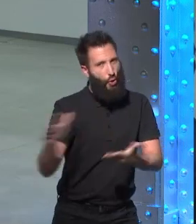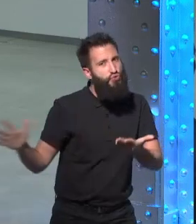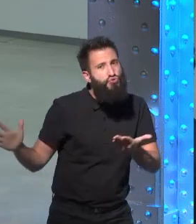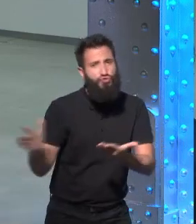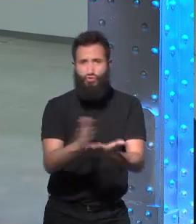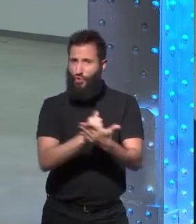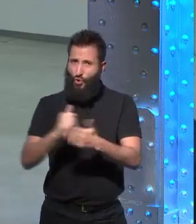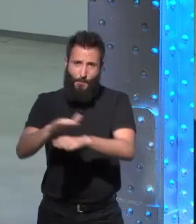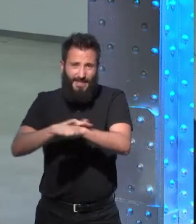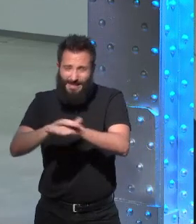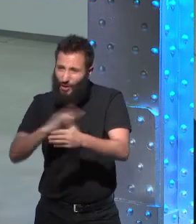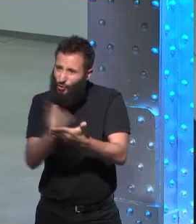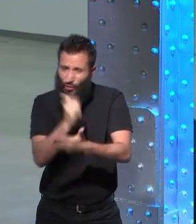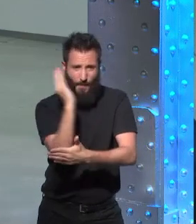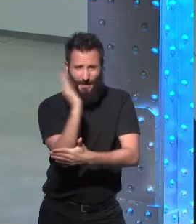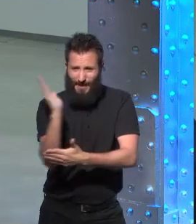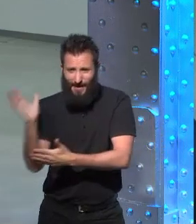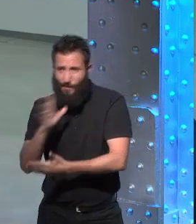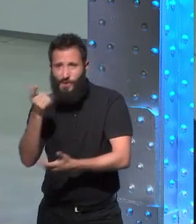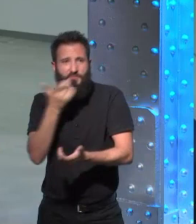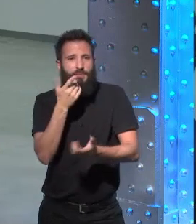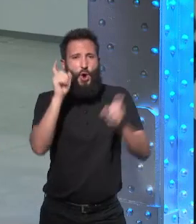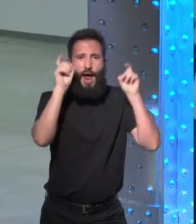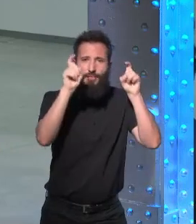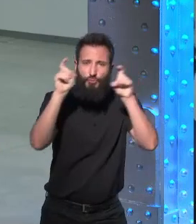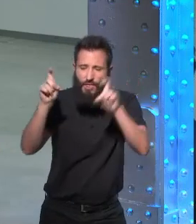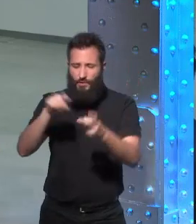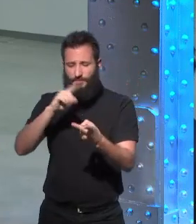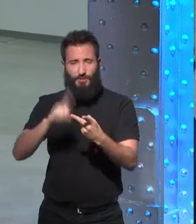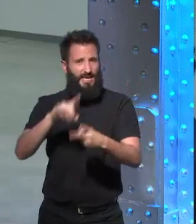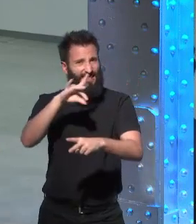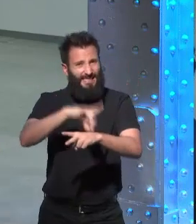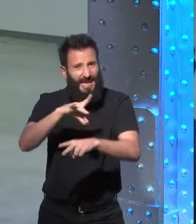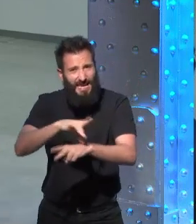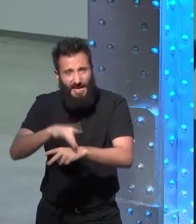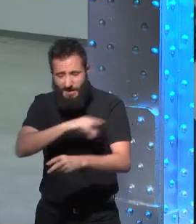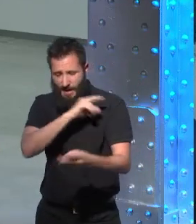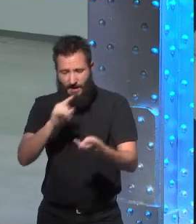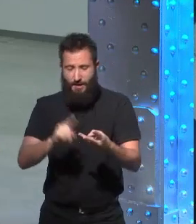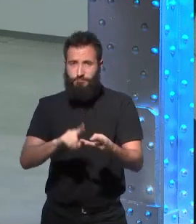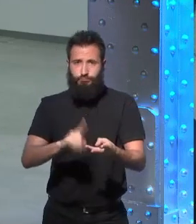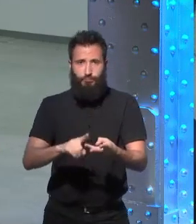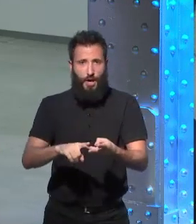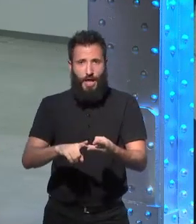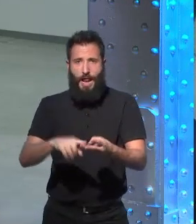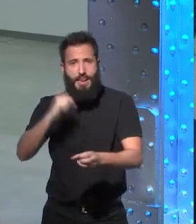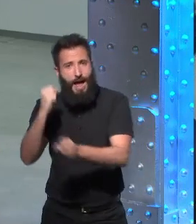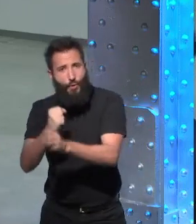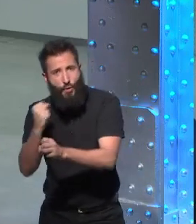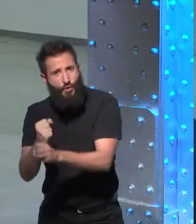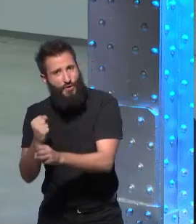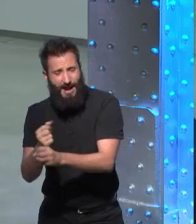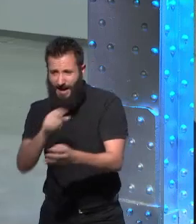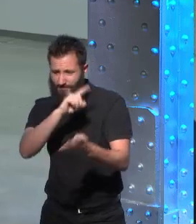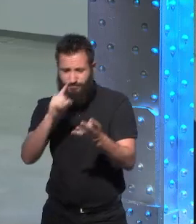que afecta profundamente a educación, es que afecta profundamente a sanidad, es que afecta profundamente a laboral, es que